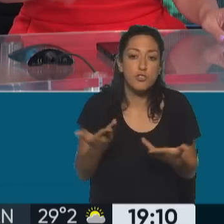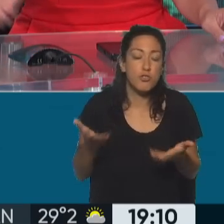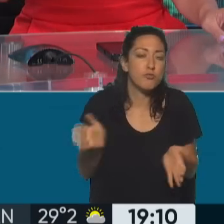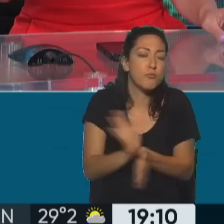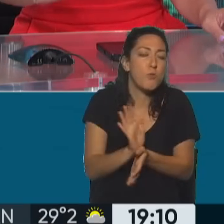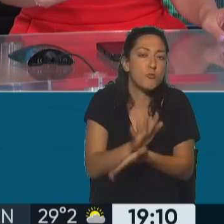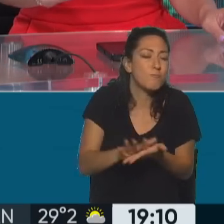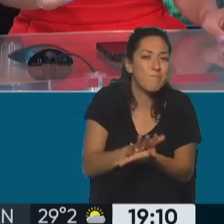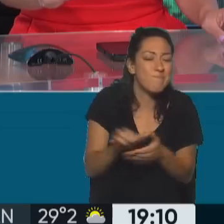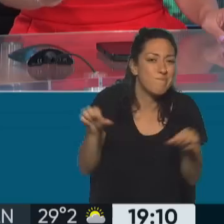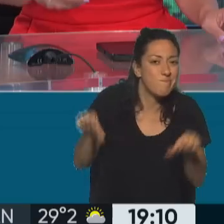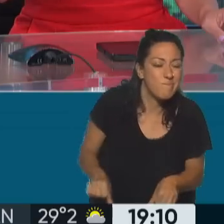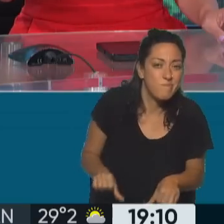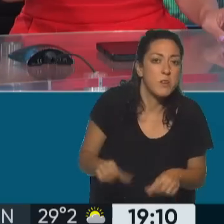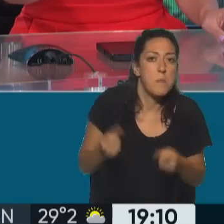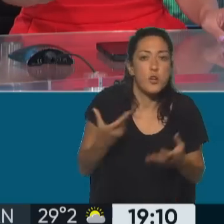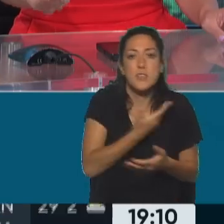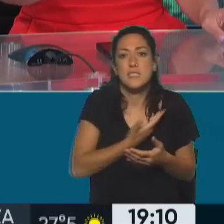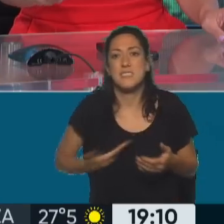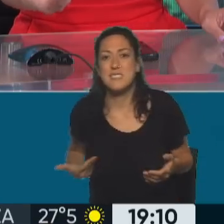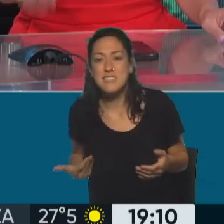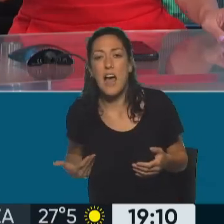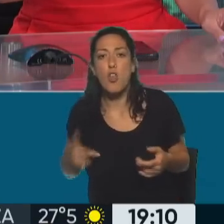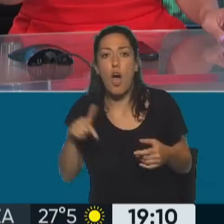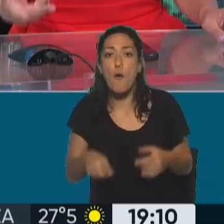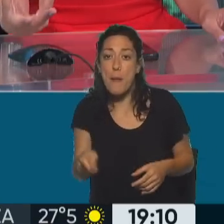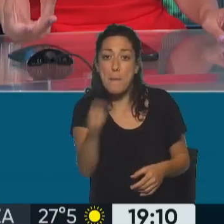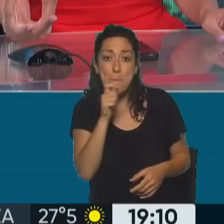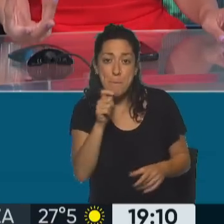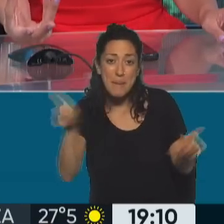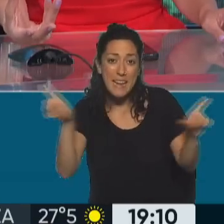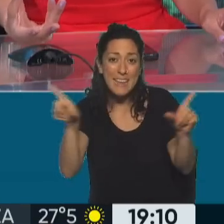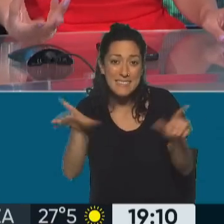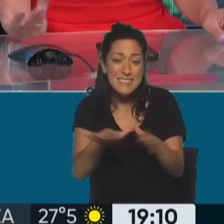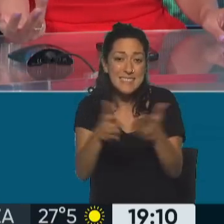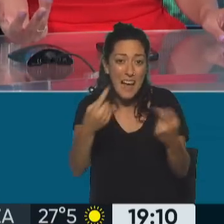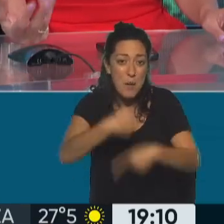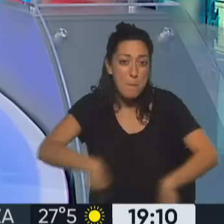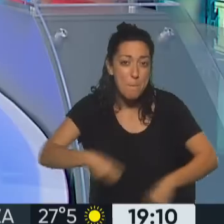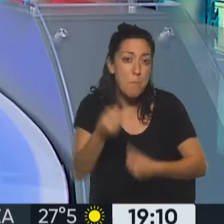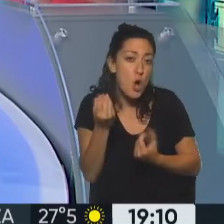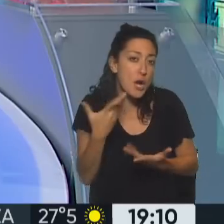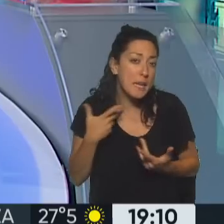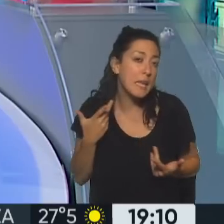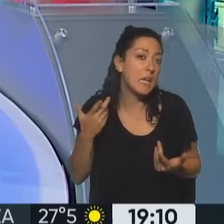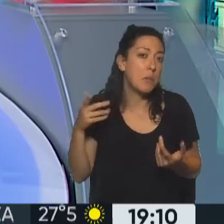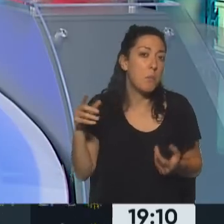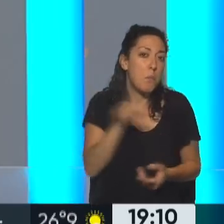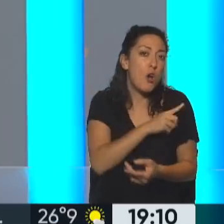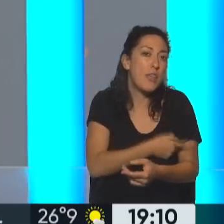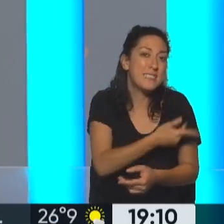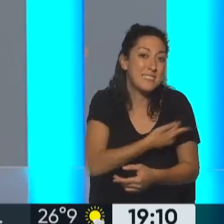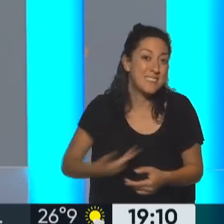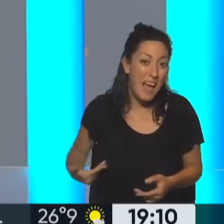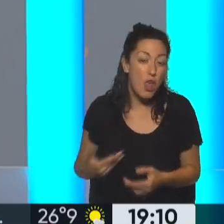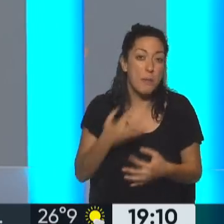¿no?, donde tenemos un poder del Estado que goza ahora de prensa porque es un poder del Sí, Estado, claro. pero, o sea, no es un poder fáctico,